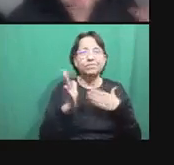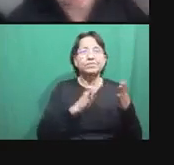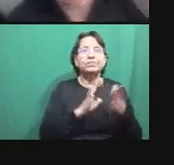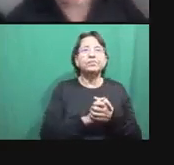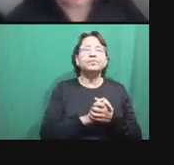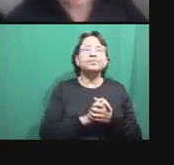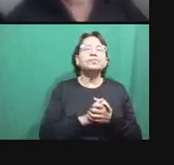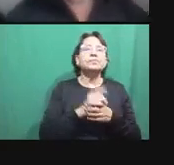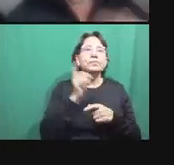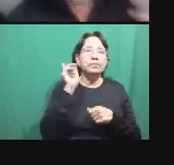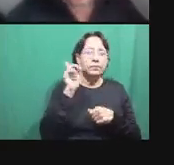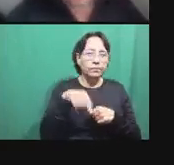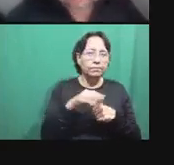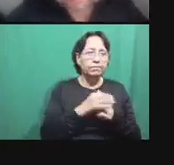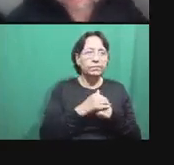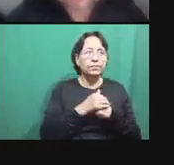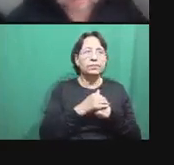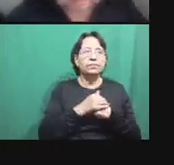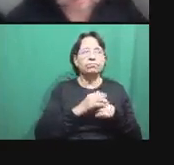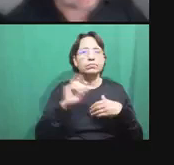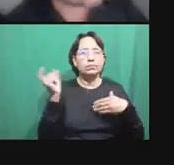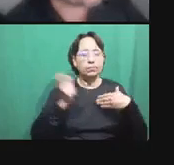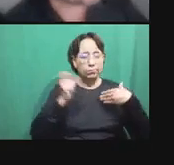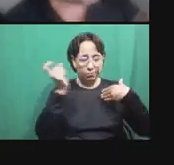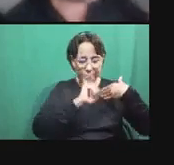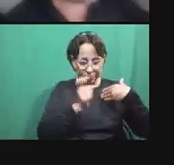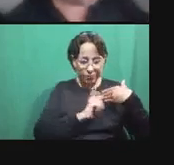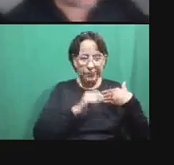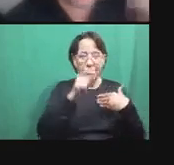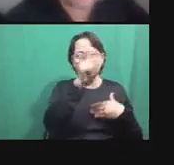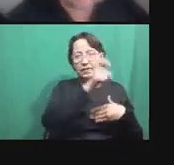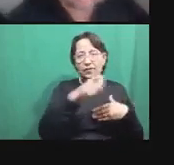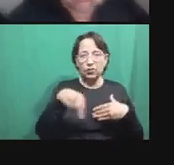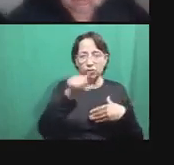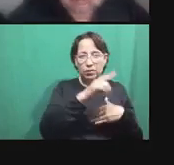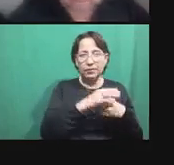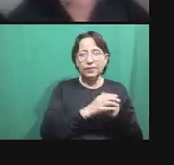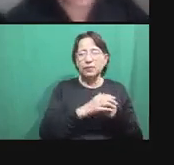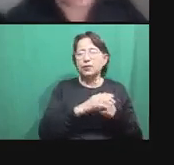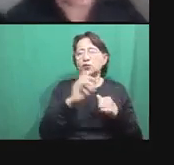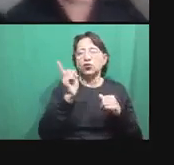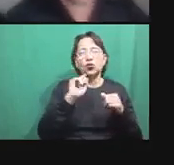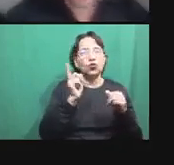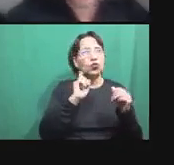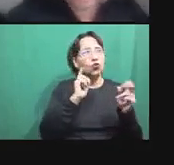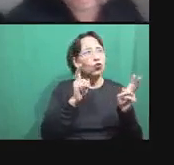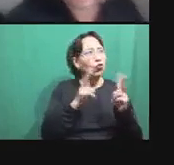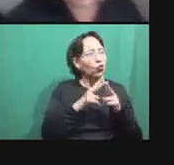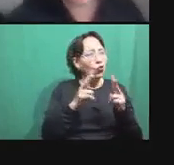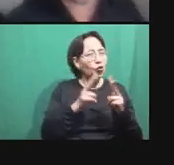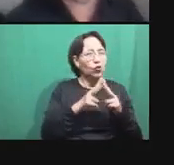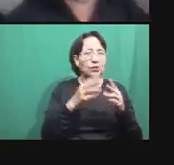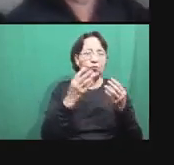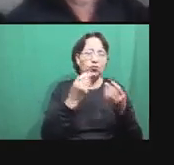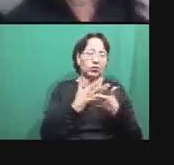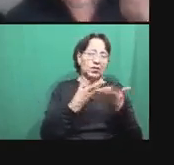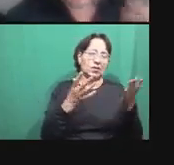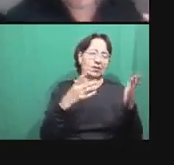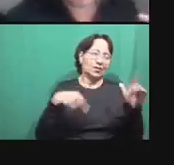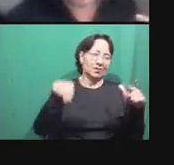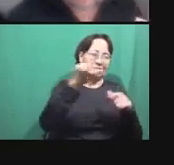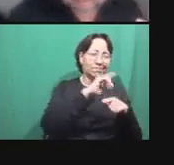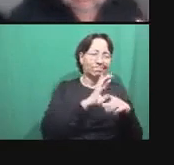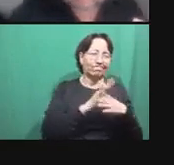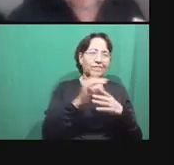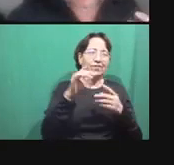Así como el graffiti y estas personas y estas prácticas desconocen lo subyacente, lo que ya existía, sobre todo en